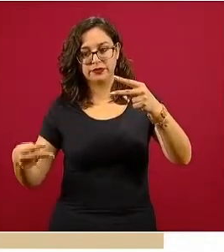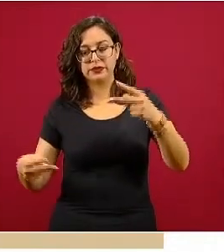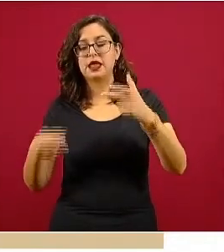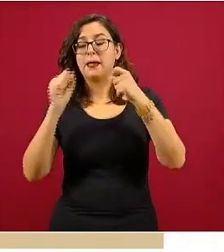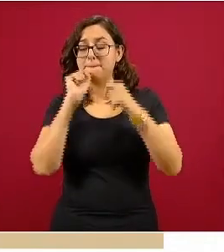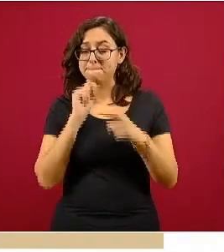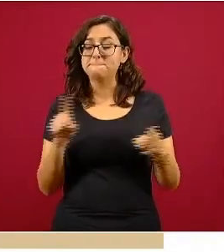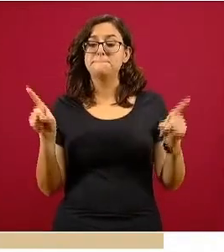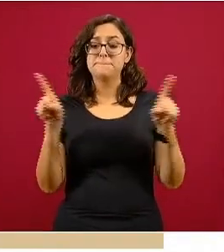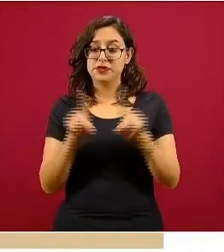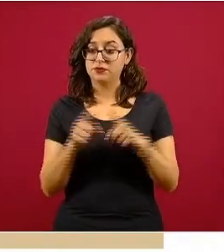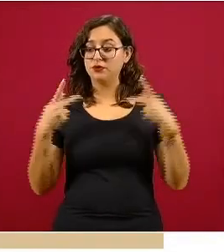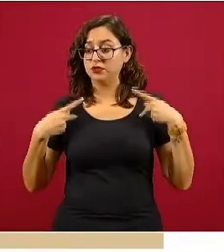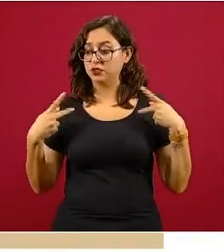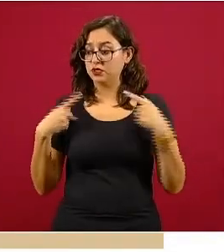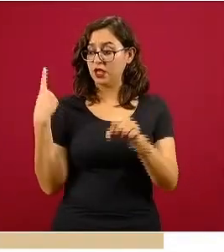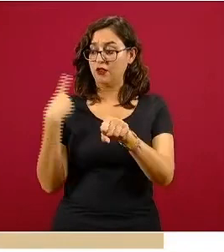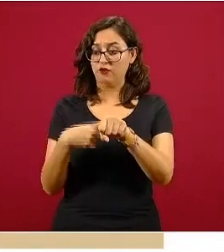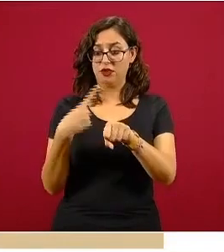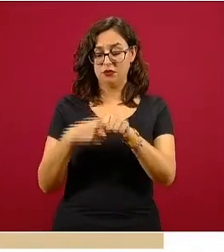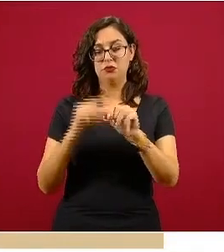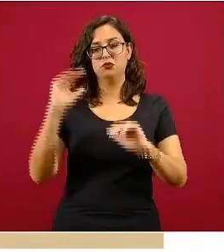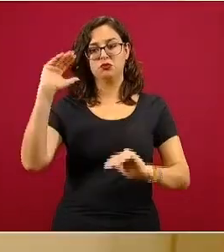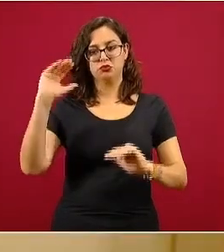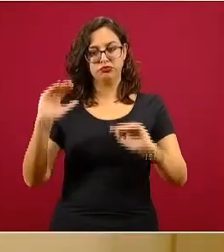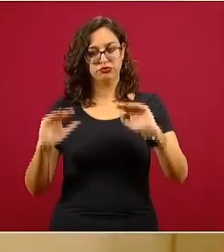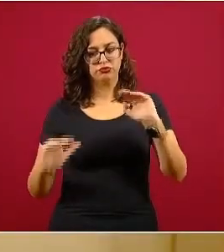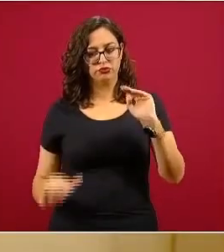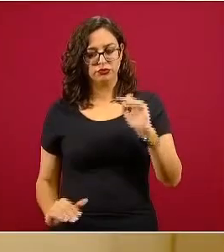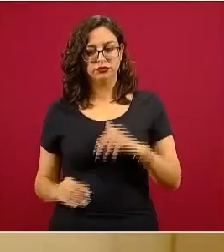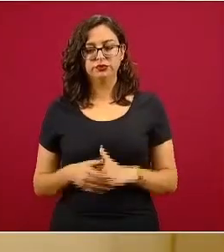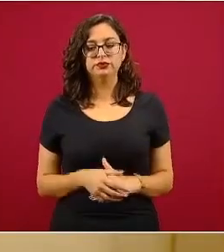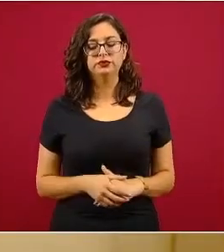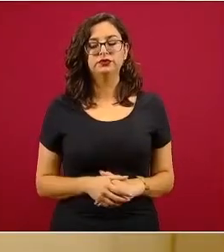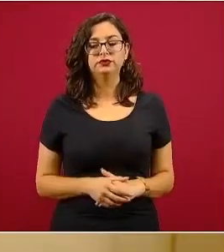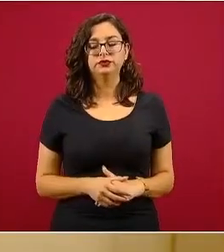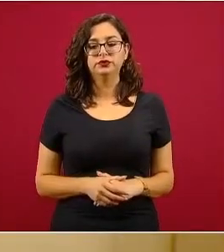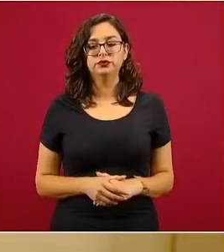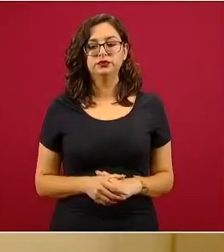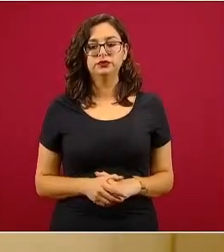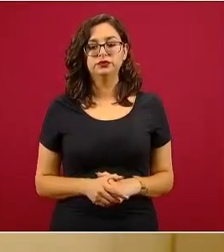iniciaron con una tendencia descendente y se ha mantenido hasta el momento. La siguiente, por favor.